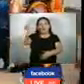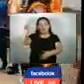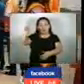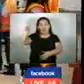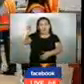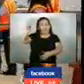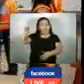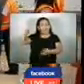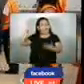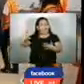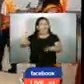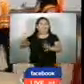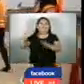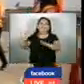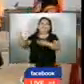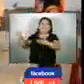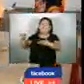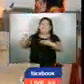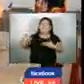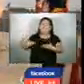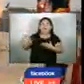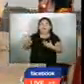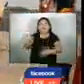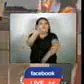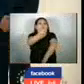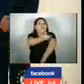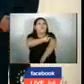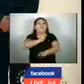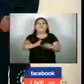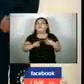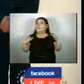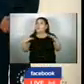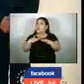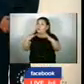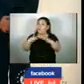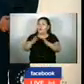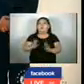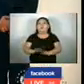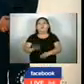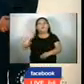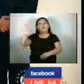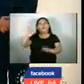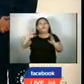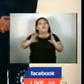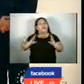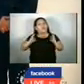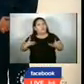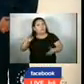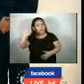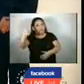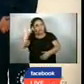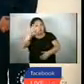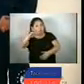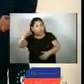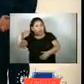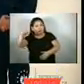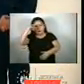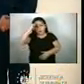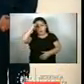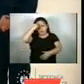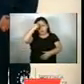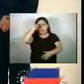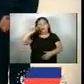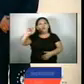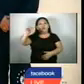podido brindar esta vacuna, también al gobierno de la India, ¿verdad?, a su primer ministro